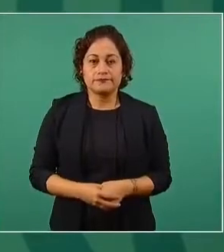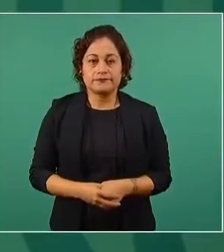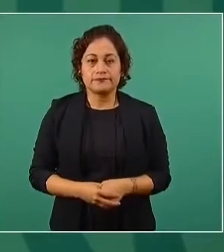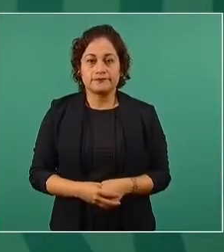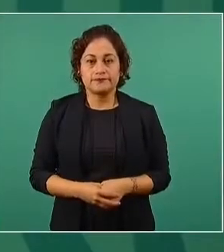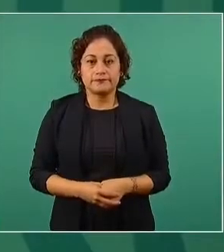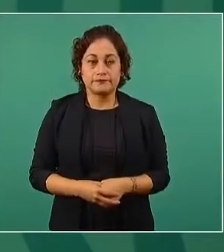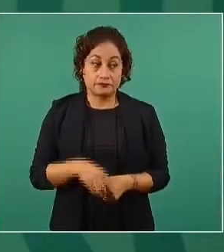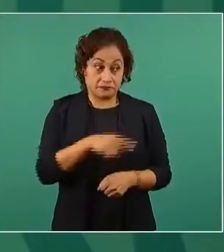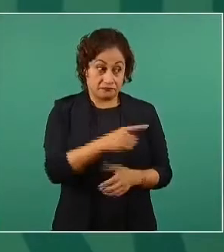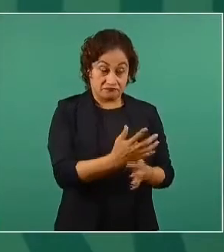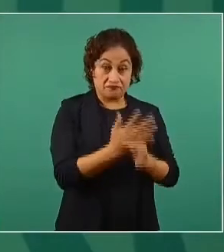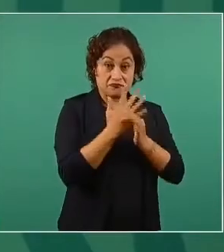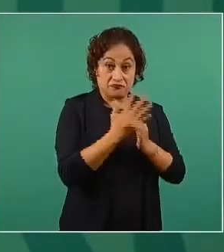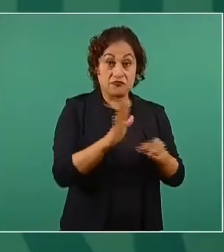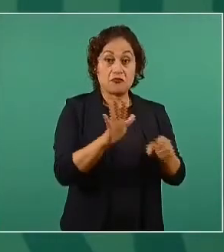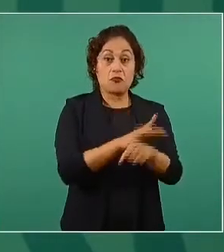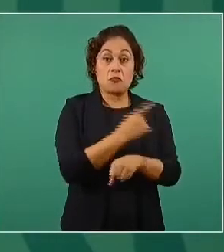país.